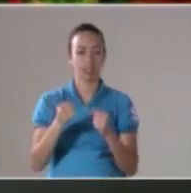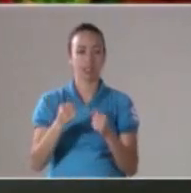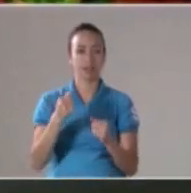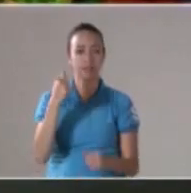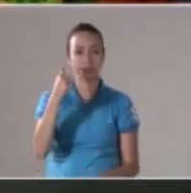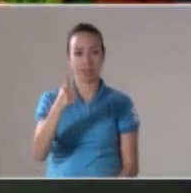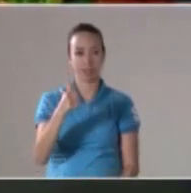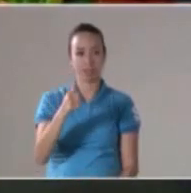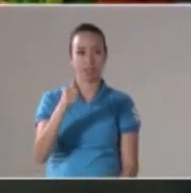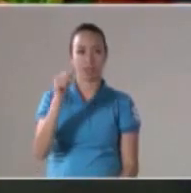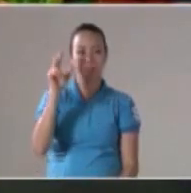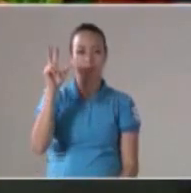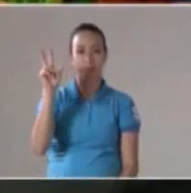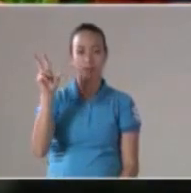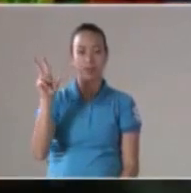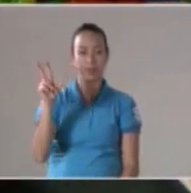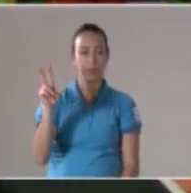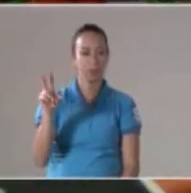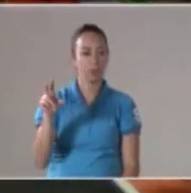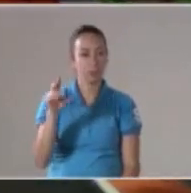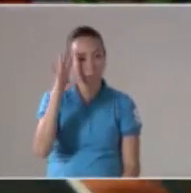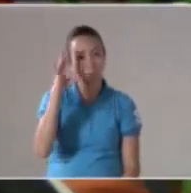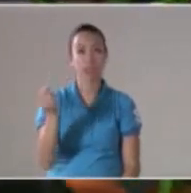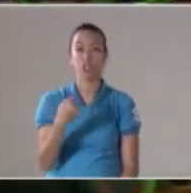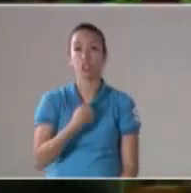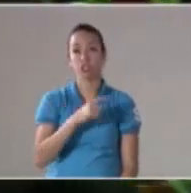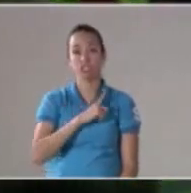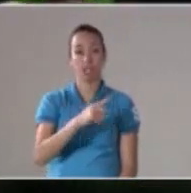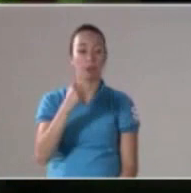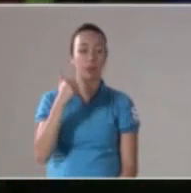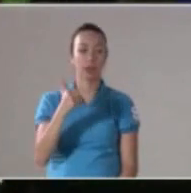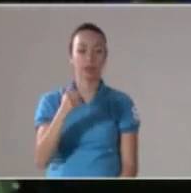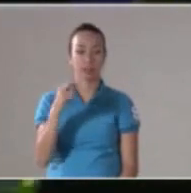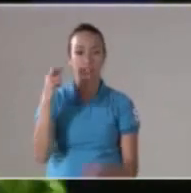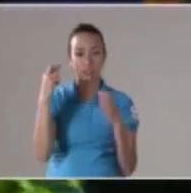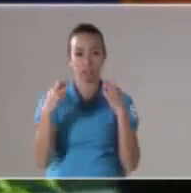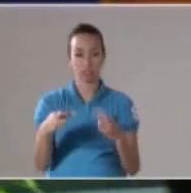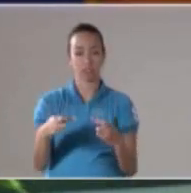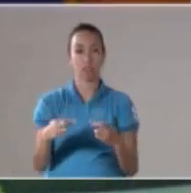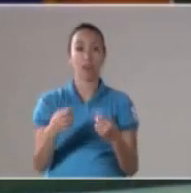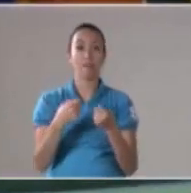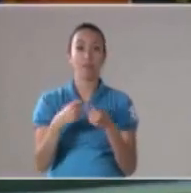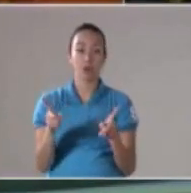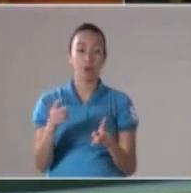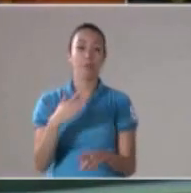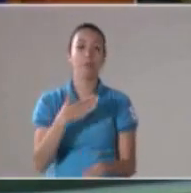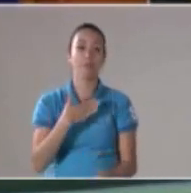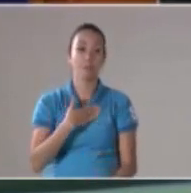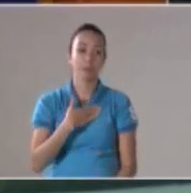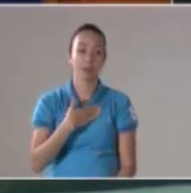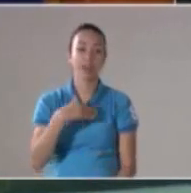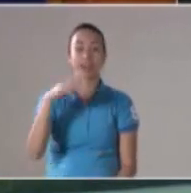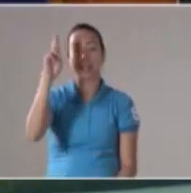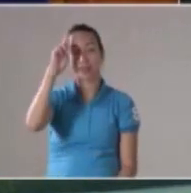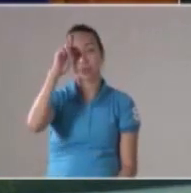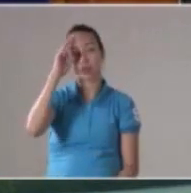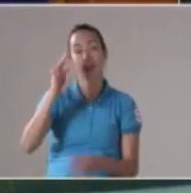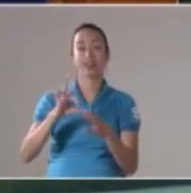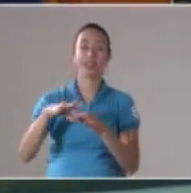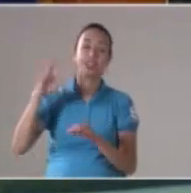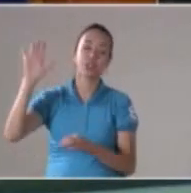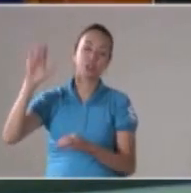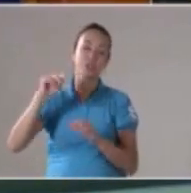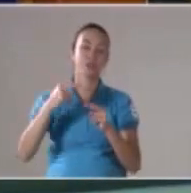gente, sino que me hace bien porque Él se recuerda de su nombre. Él, se lo va a poner de esta forma,